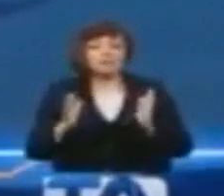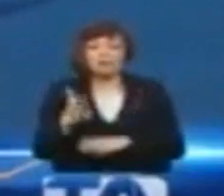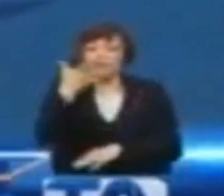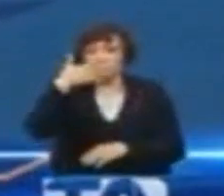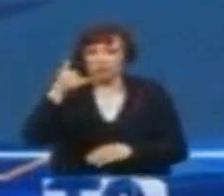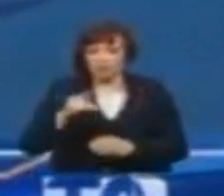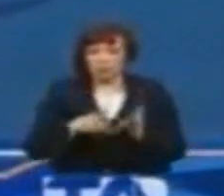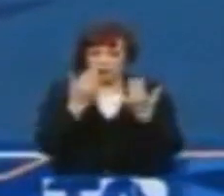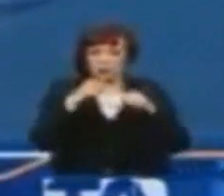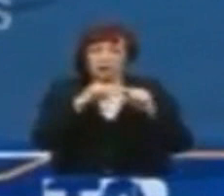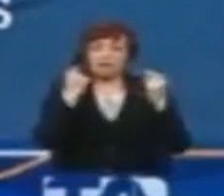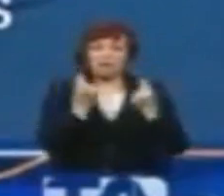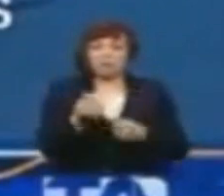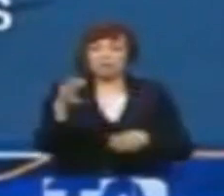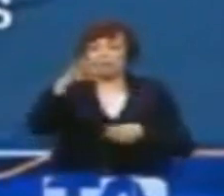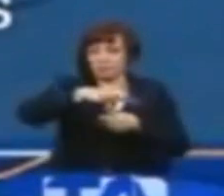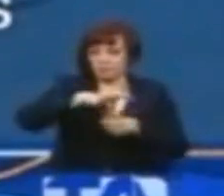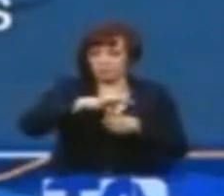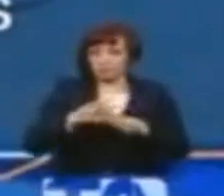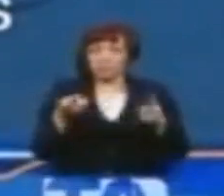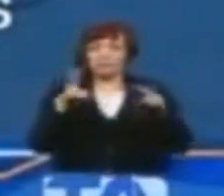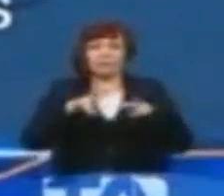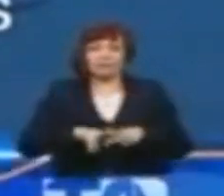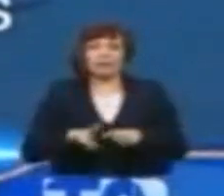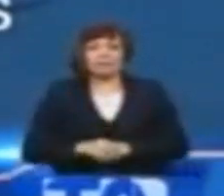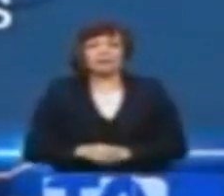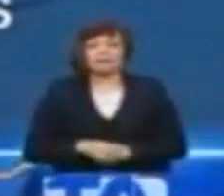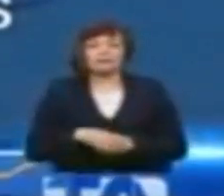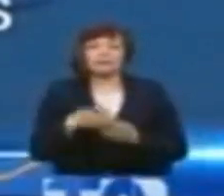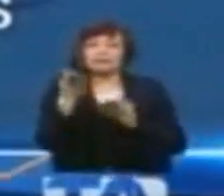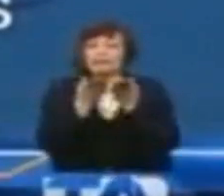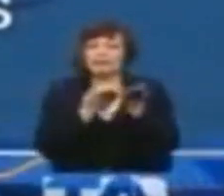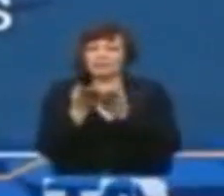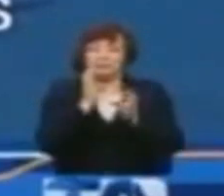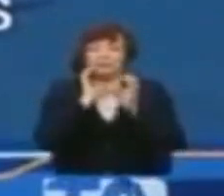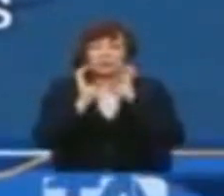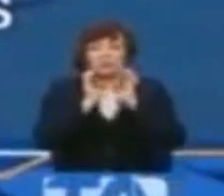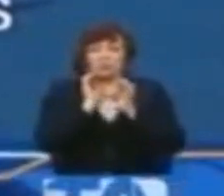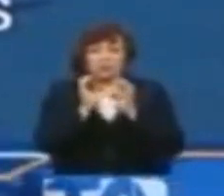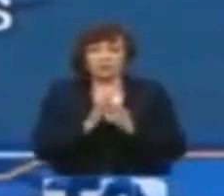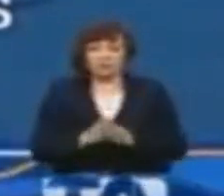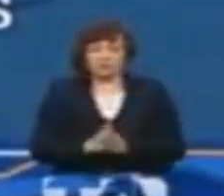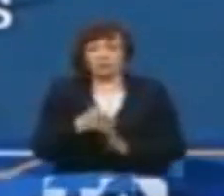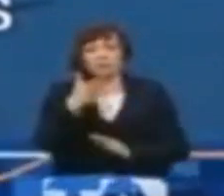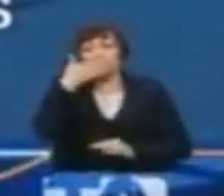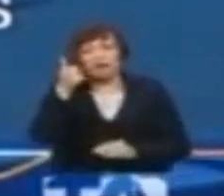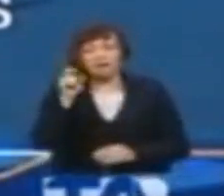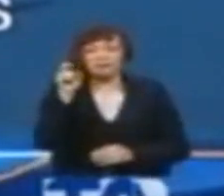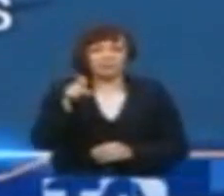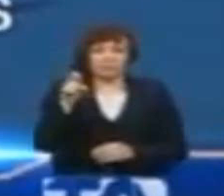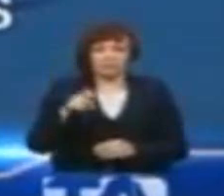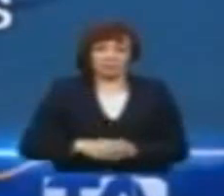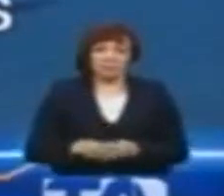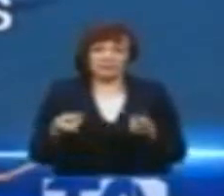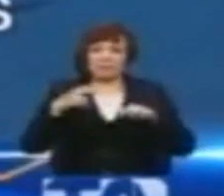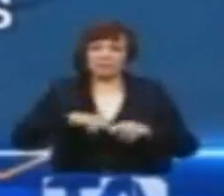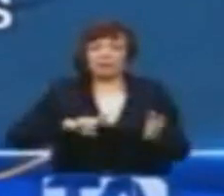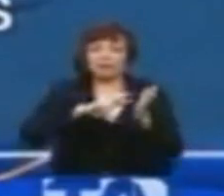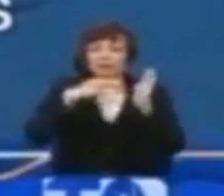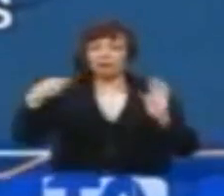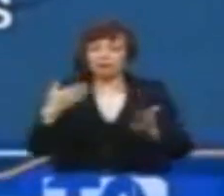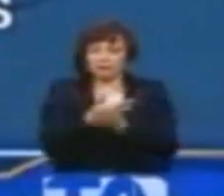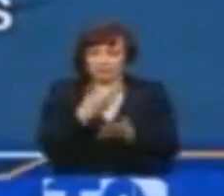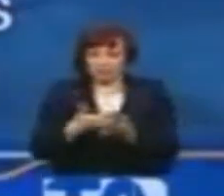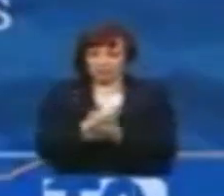Contencioso Electoral, además de productos y servicios comunicacionales, y el posicionamiento del tribunal a través de tecnologías